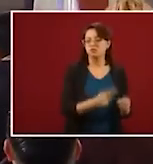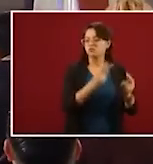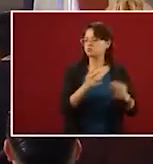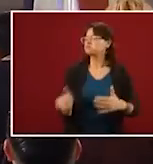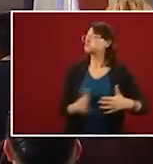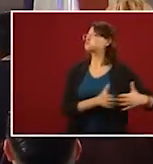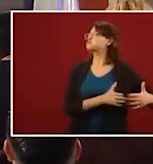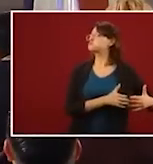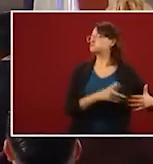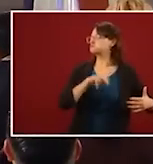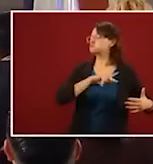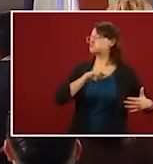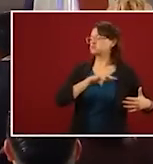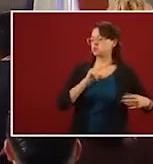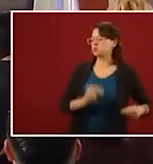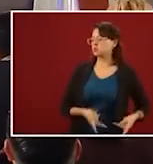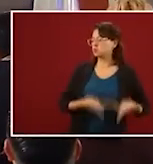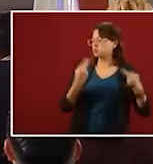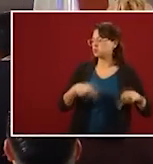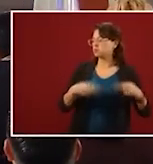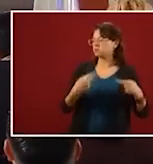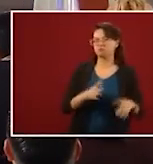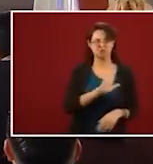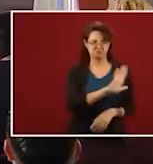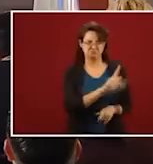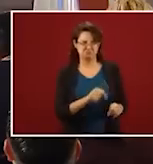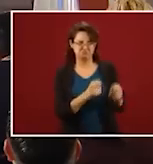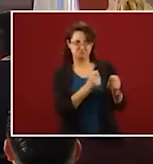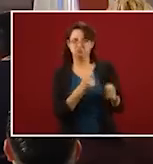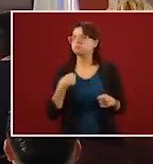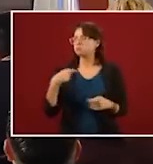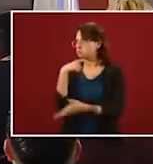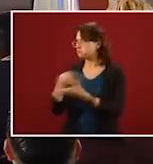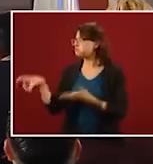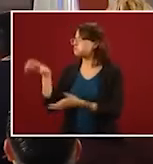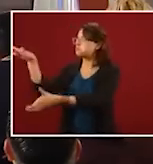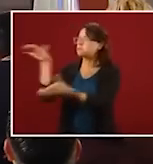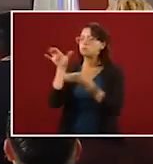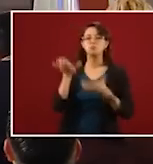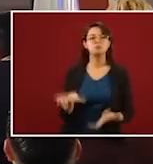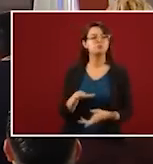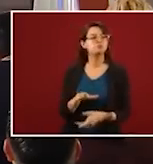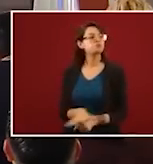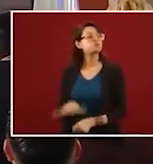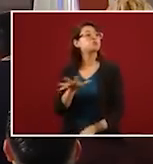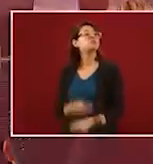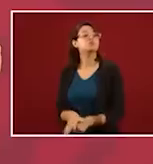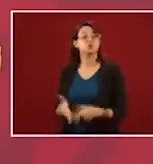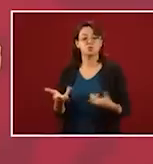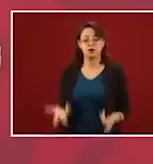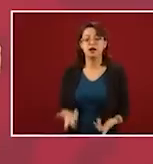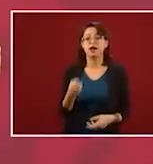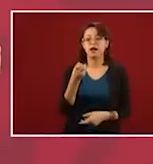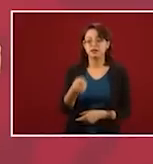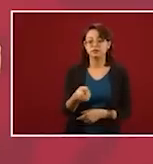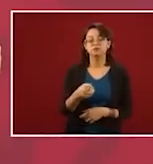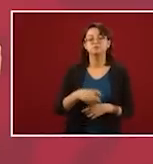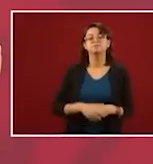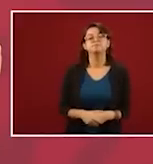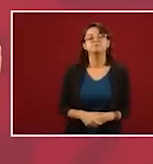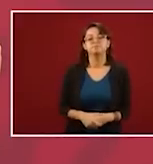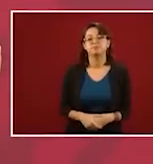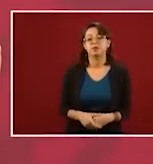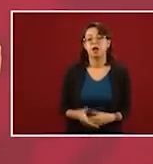Finalmente, lo que ocurrió ayer, insistimos en expresar nuestro total respaldo y simpatía a las familias de los niños con